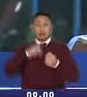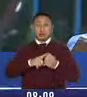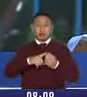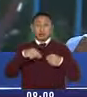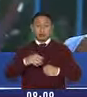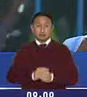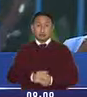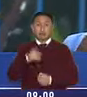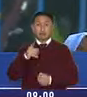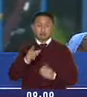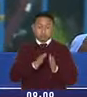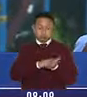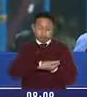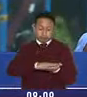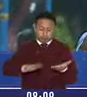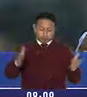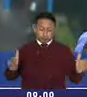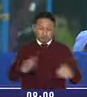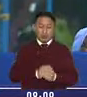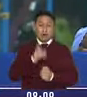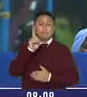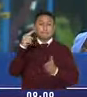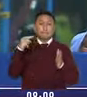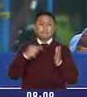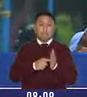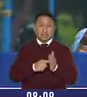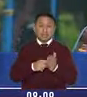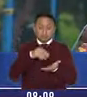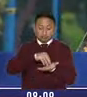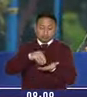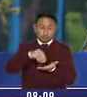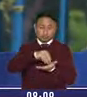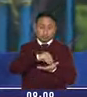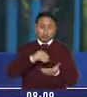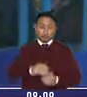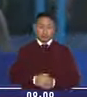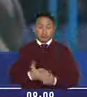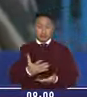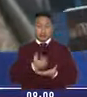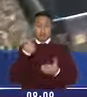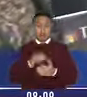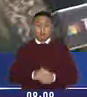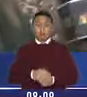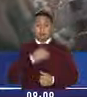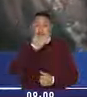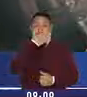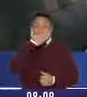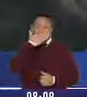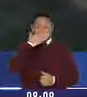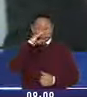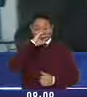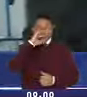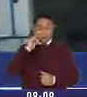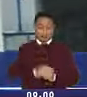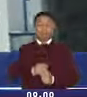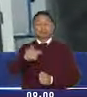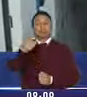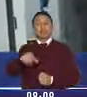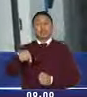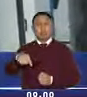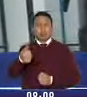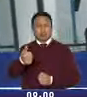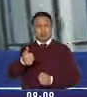una plancha completa con más de 1000 dosis, fruto de los resultados de estos operativos. Estos operativos los propios usuarios han